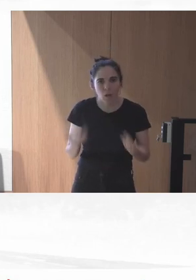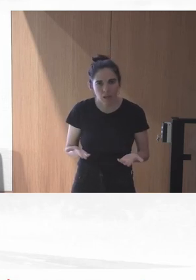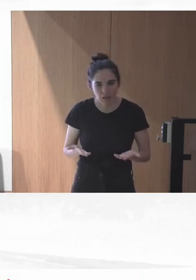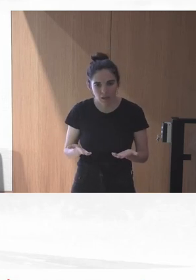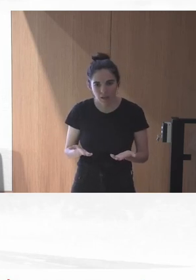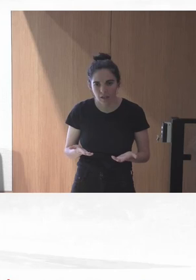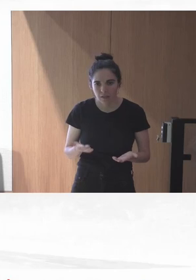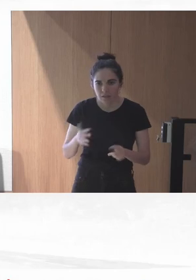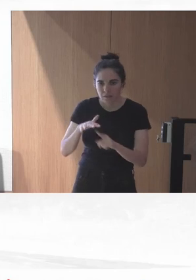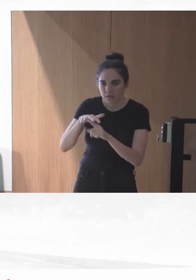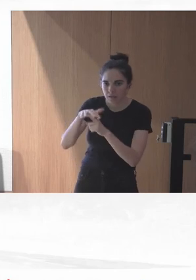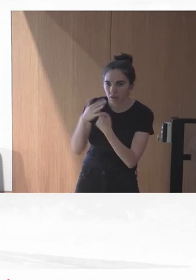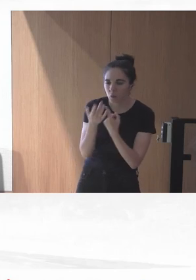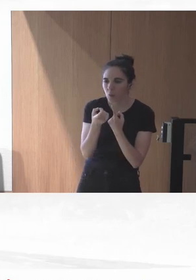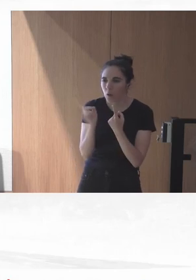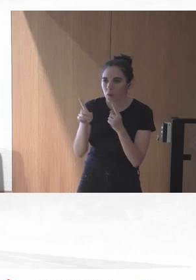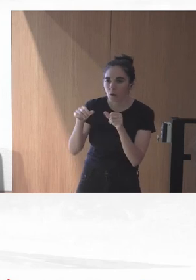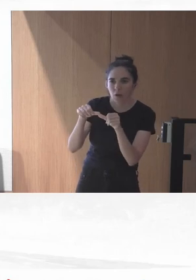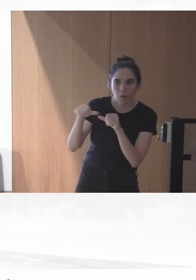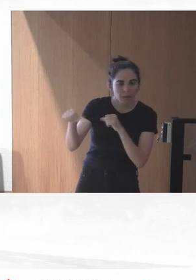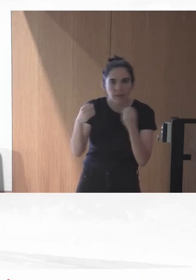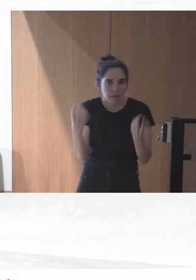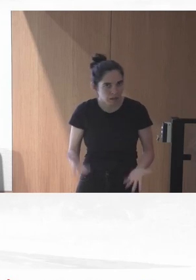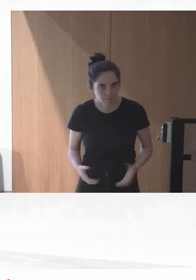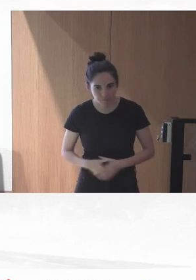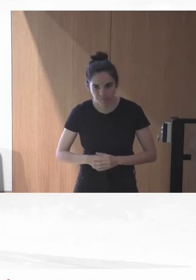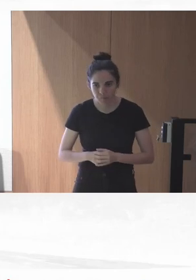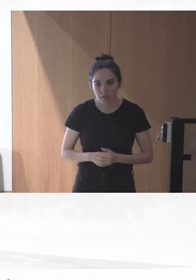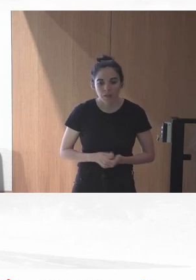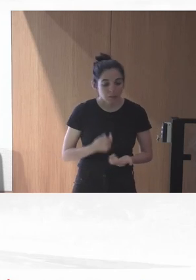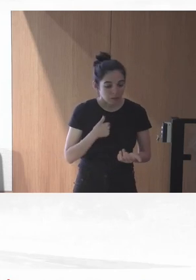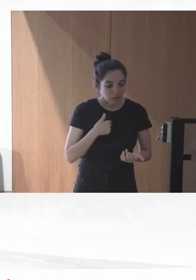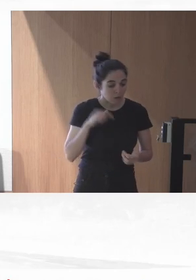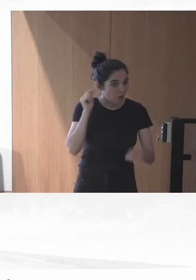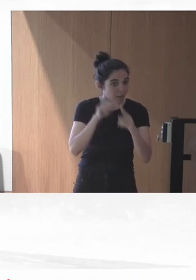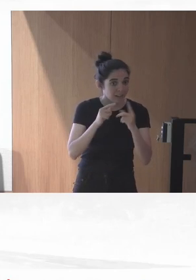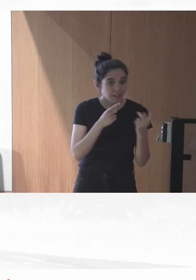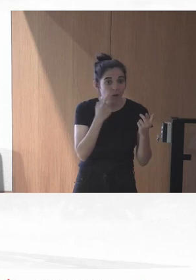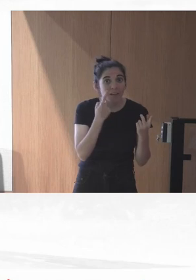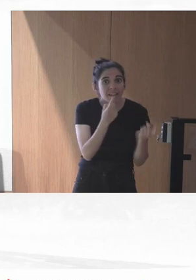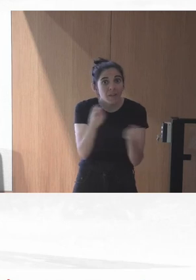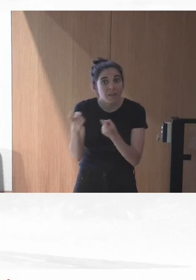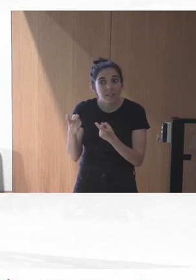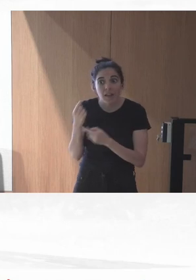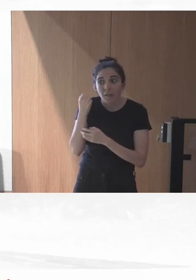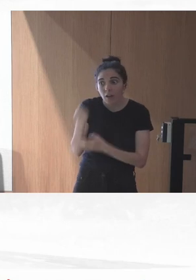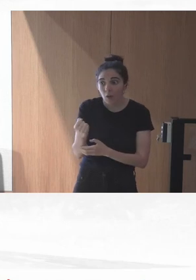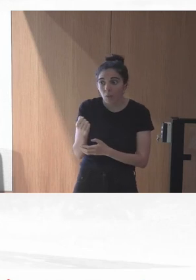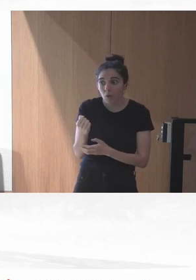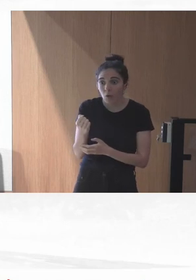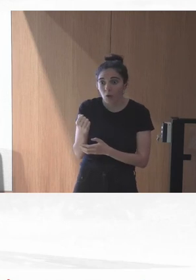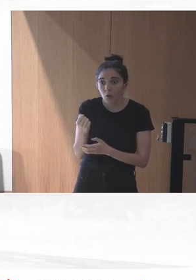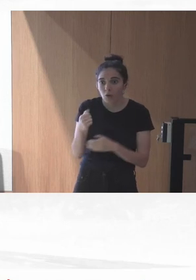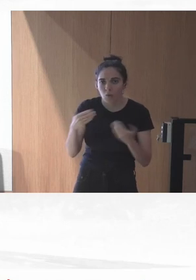eran las circunstancias y qué pasó después? Para conocer las necesidades de apoyo que tenía Nicolás para